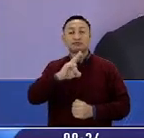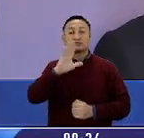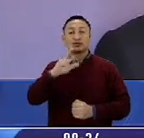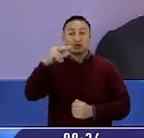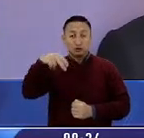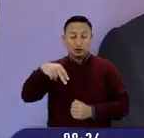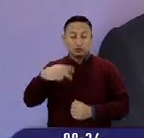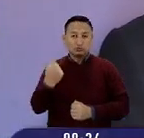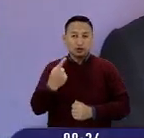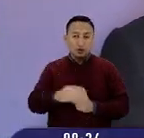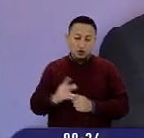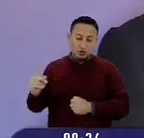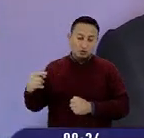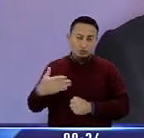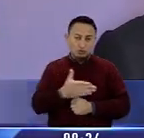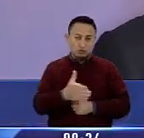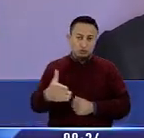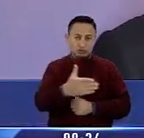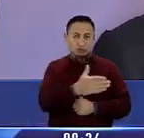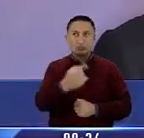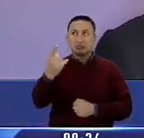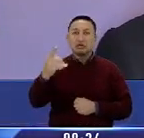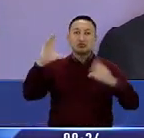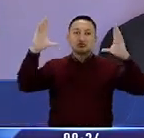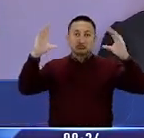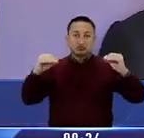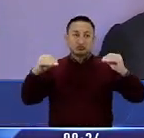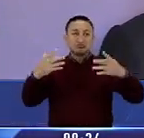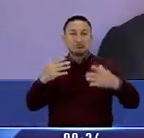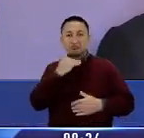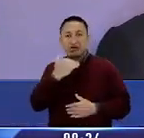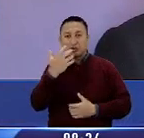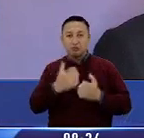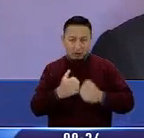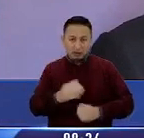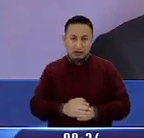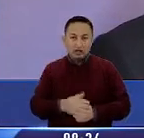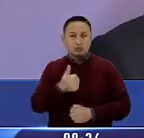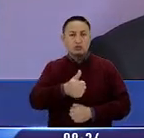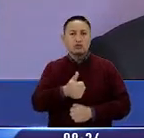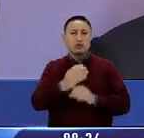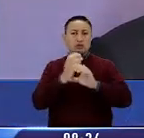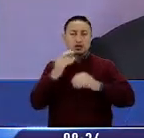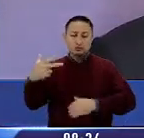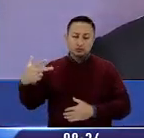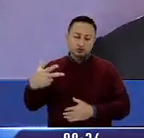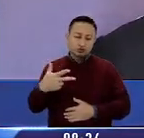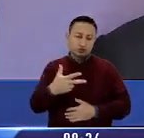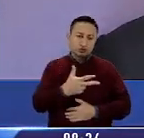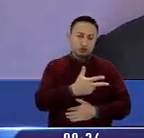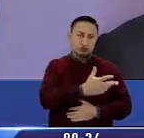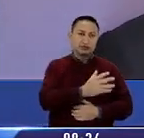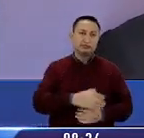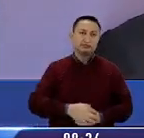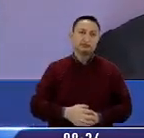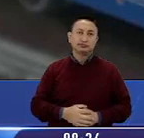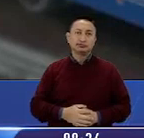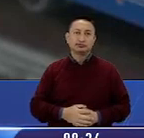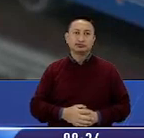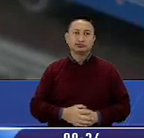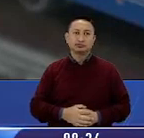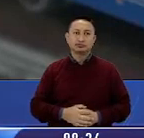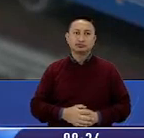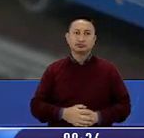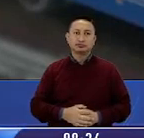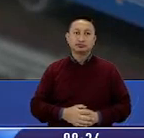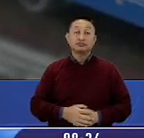de autonomía para que puedan, en caso de desconexión, no haya luz, circuitos cortos donde puedan andar sin necesidad de conexión. En